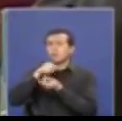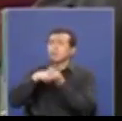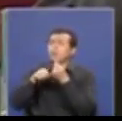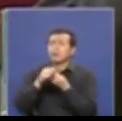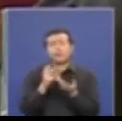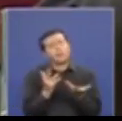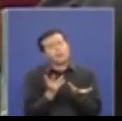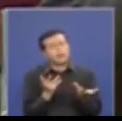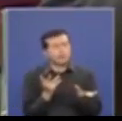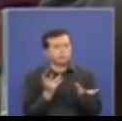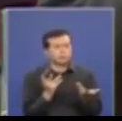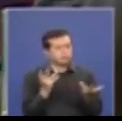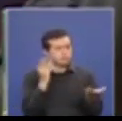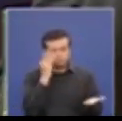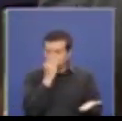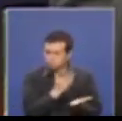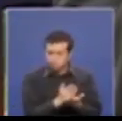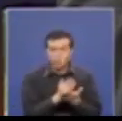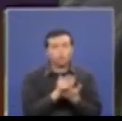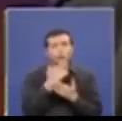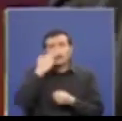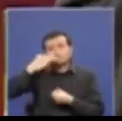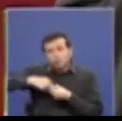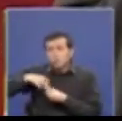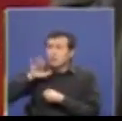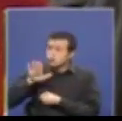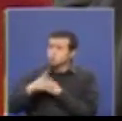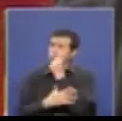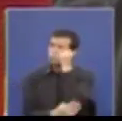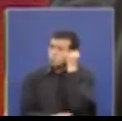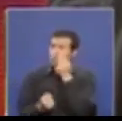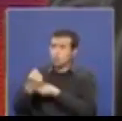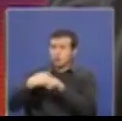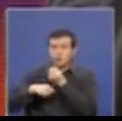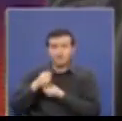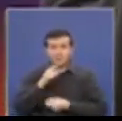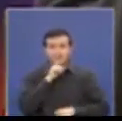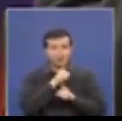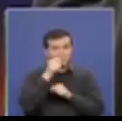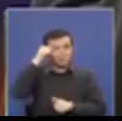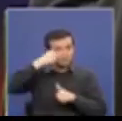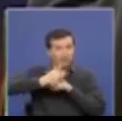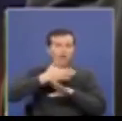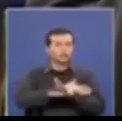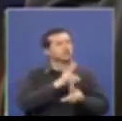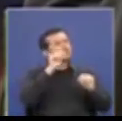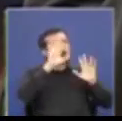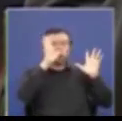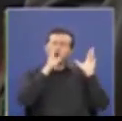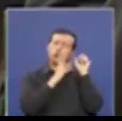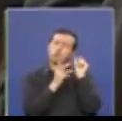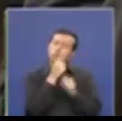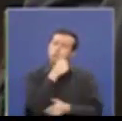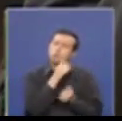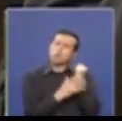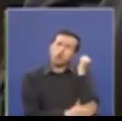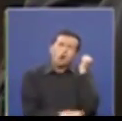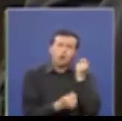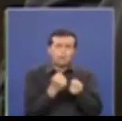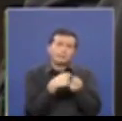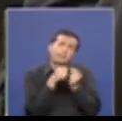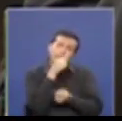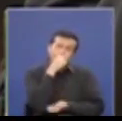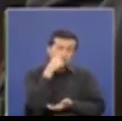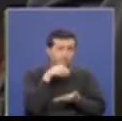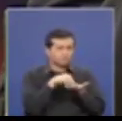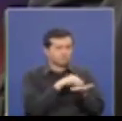penas y delito, todo lo que me dijeron para no aumentar las penas del microtráfico. Y de repente un hombre por 40